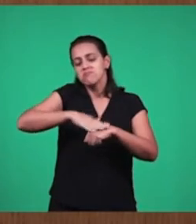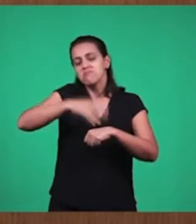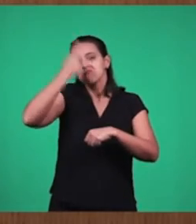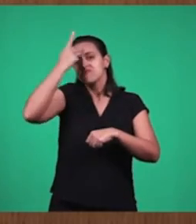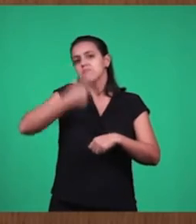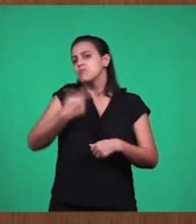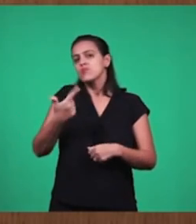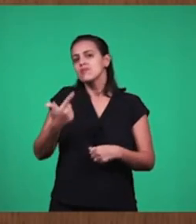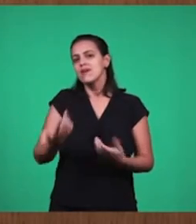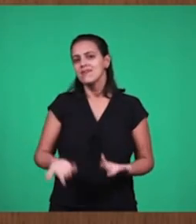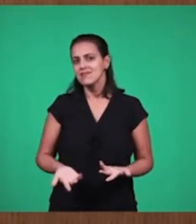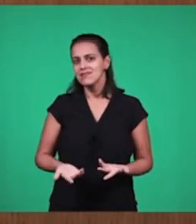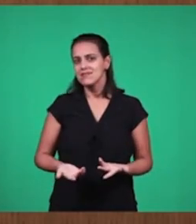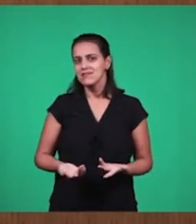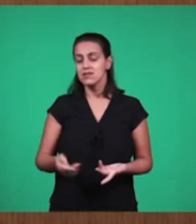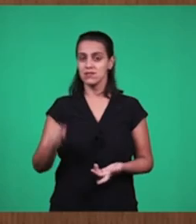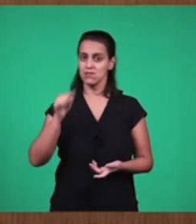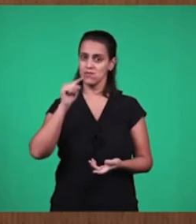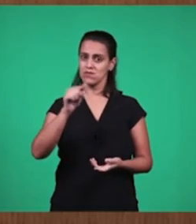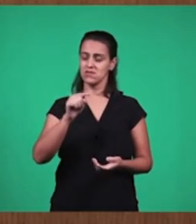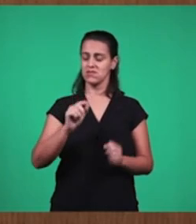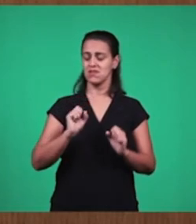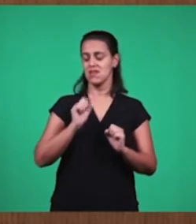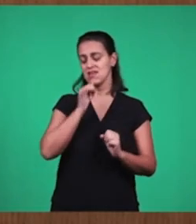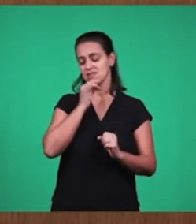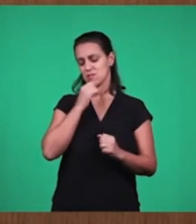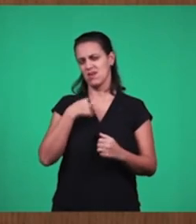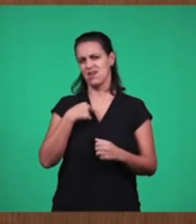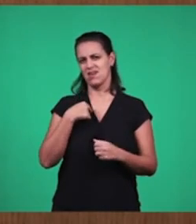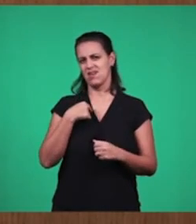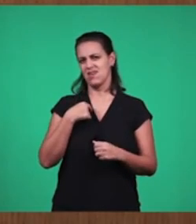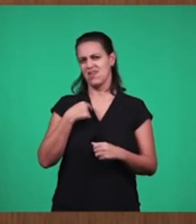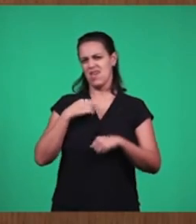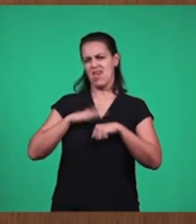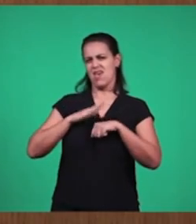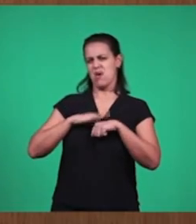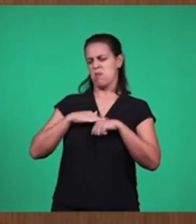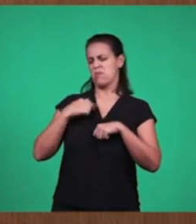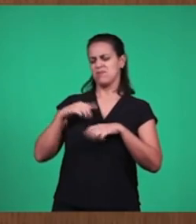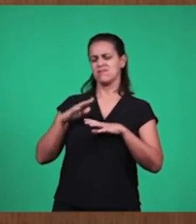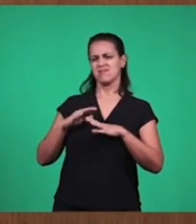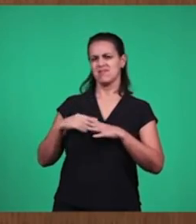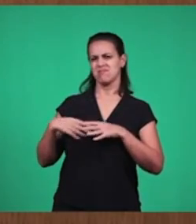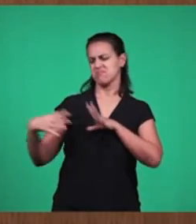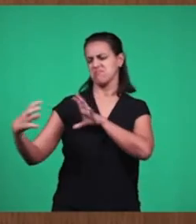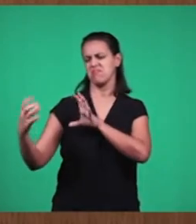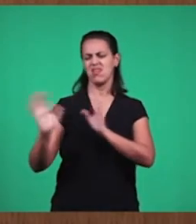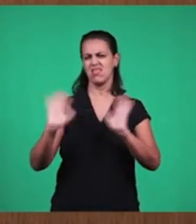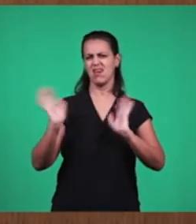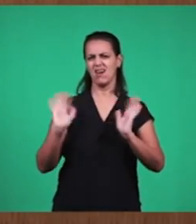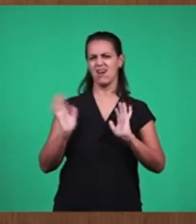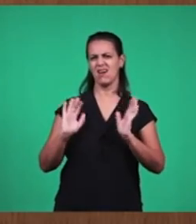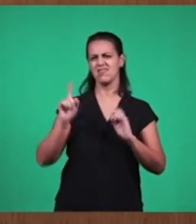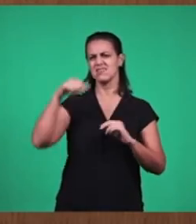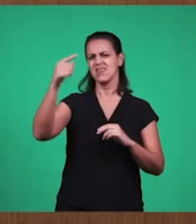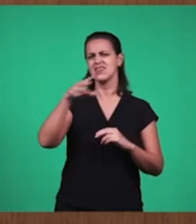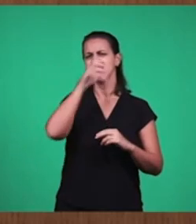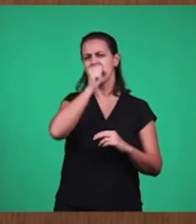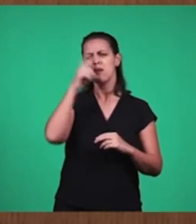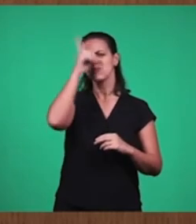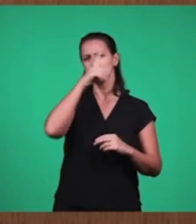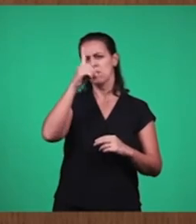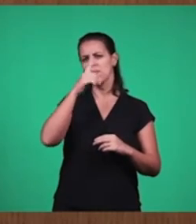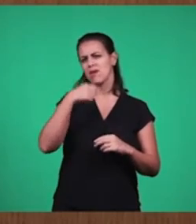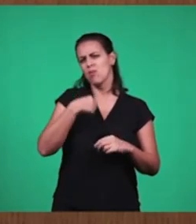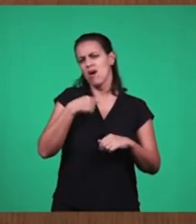autonomía, pero ustedes pueden hablar también. Yo prefiero no desgastarme y cuando llegue el fin de semana yo lo voy